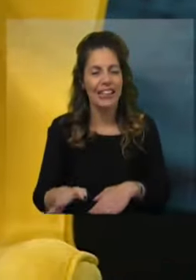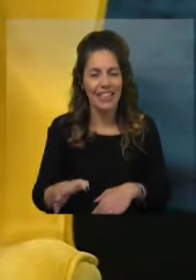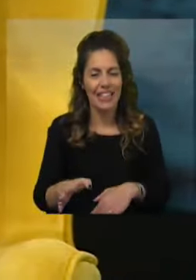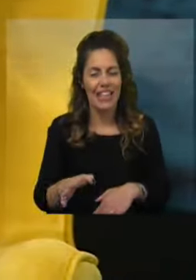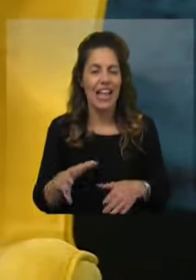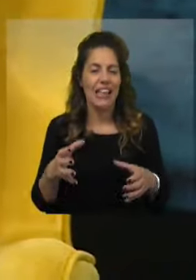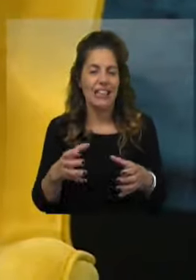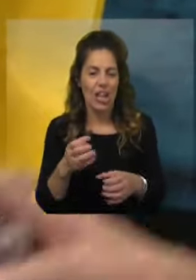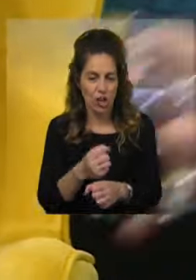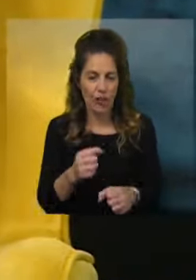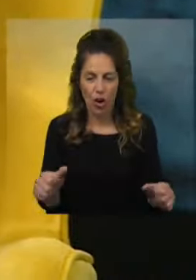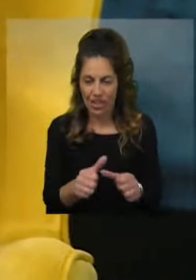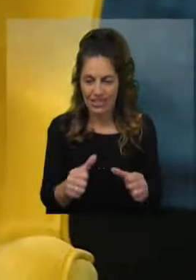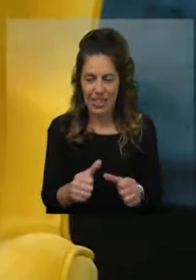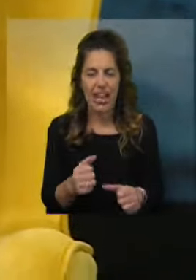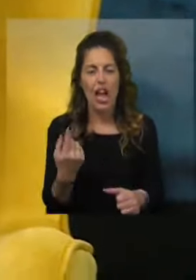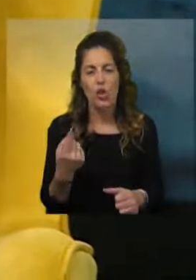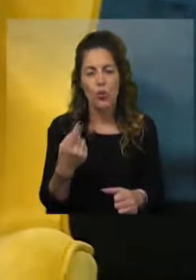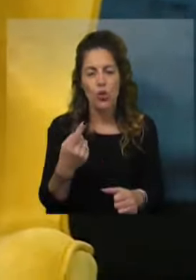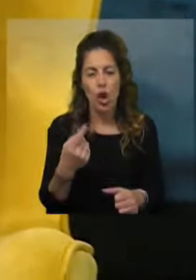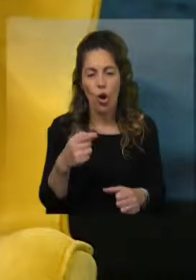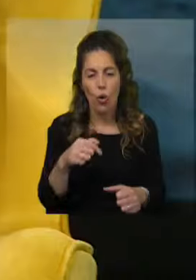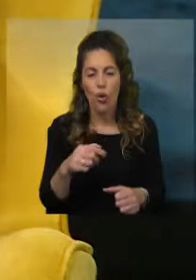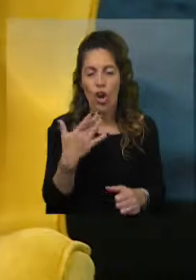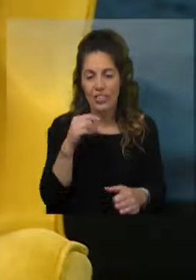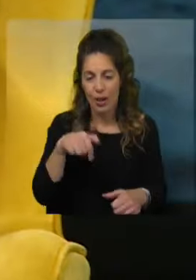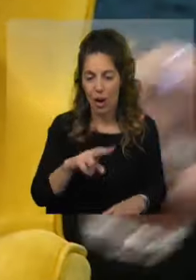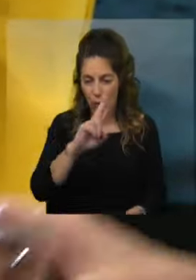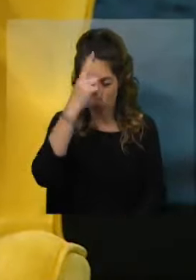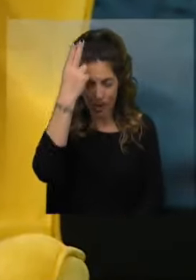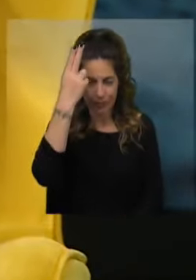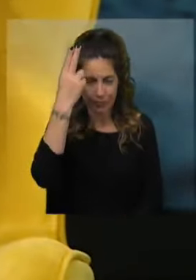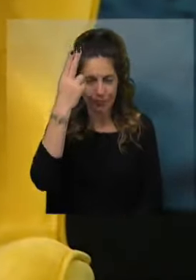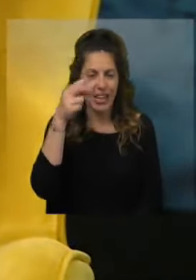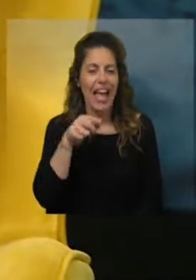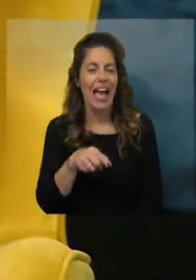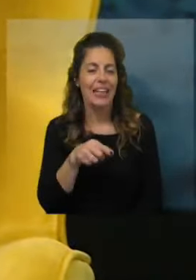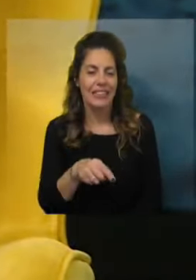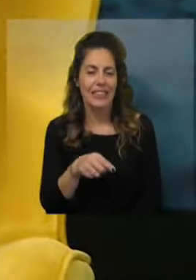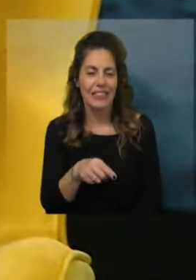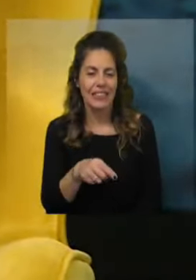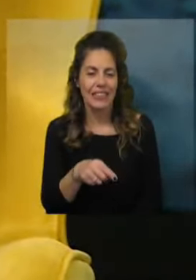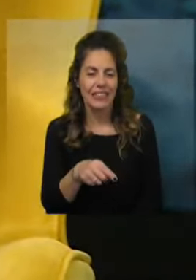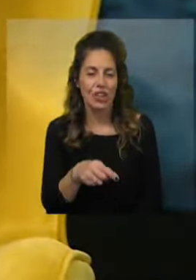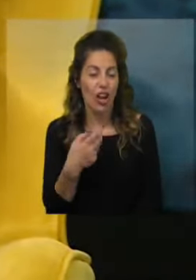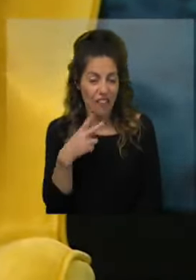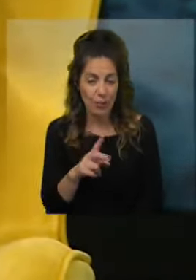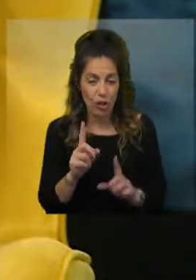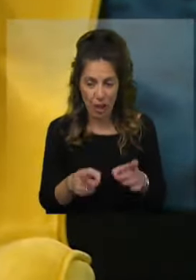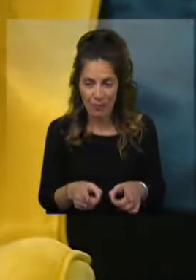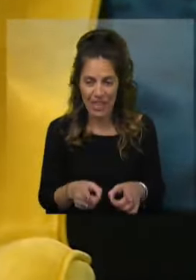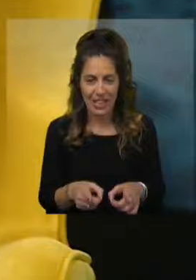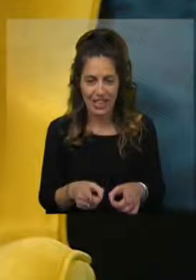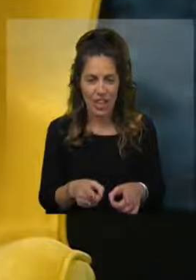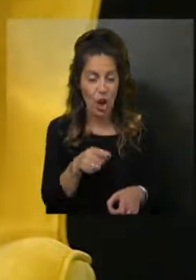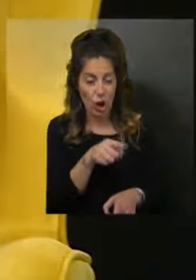paz y ella estuvo una de de los casos era Uruguay no y y ahí lo lo lo que terminamos viendo también y lo que